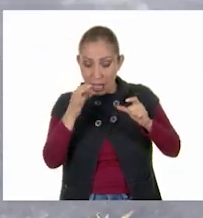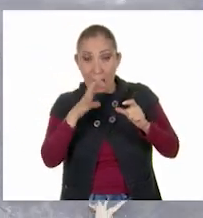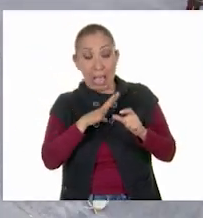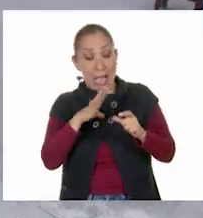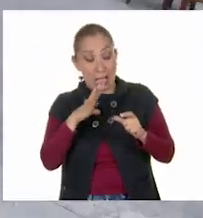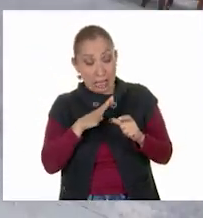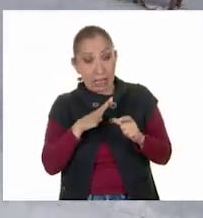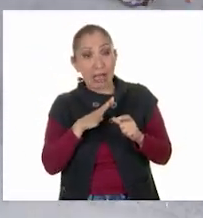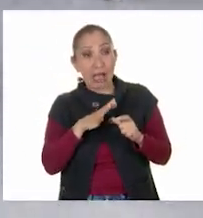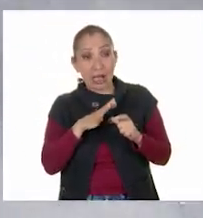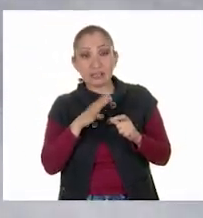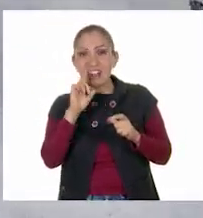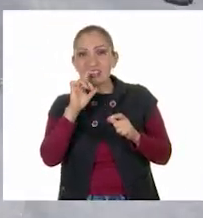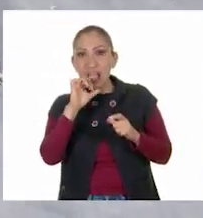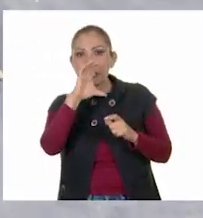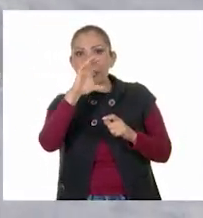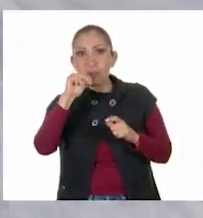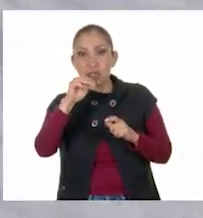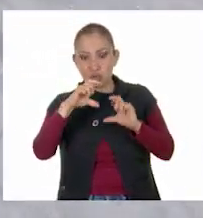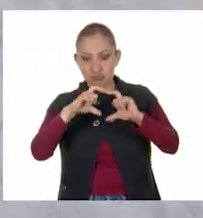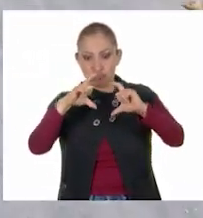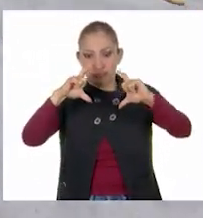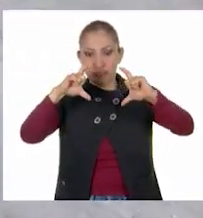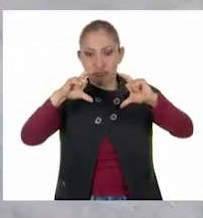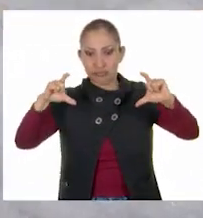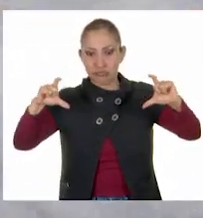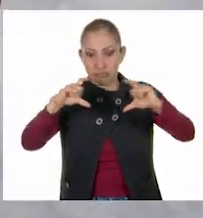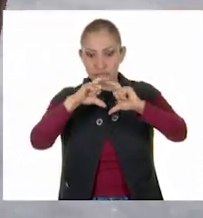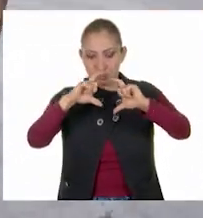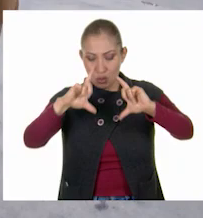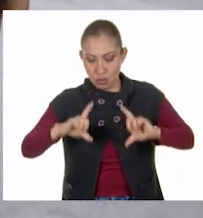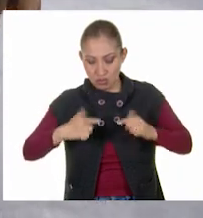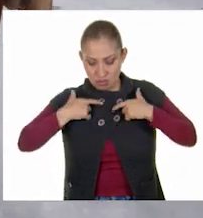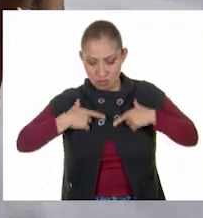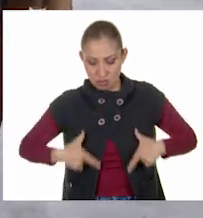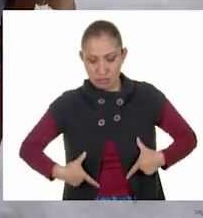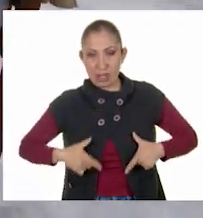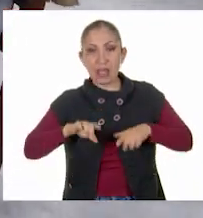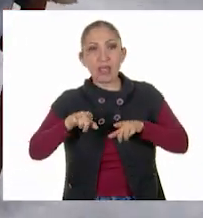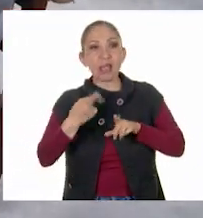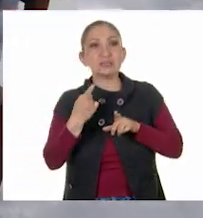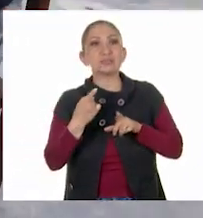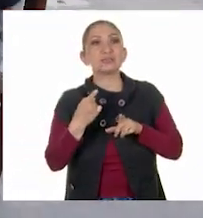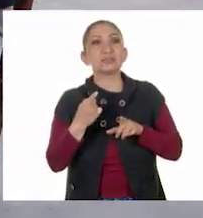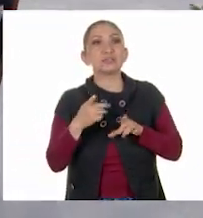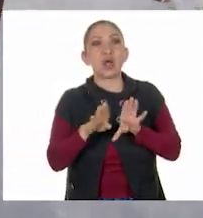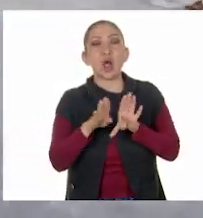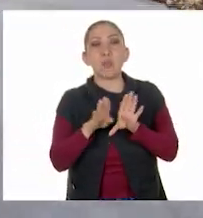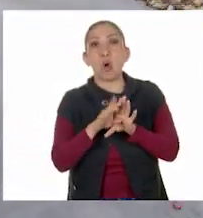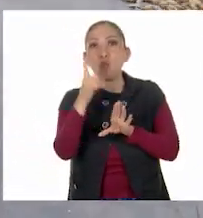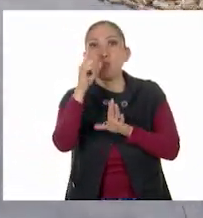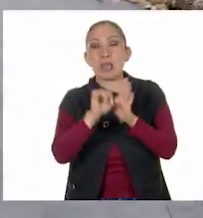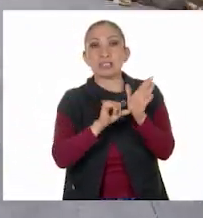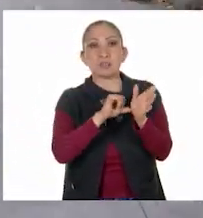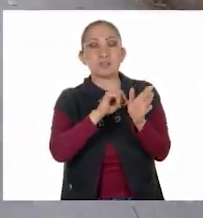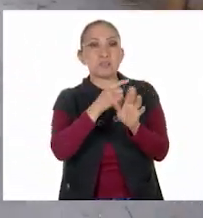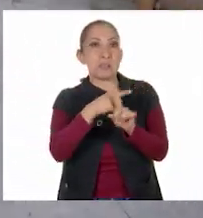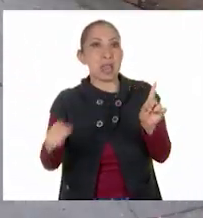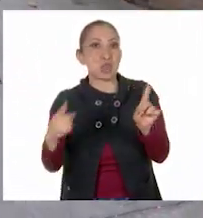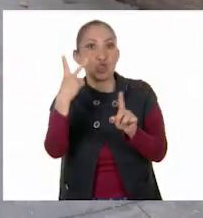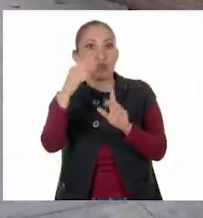hasta de 30 centímetros hacia abajo. Esos se echan como mes y medio, 2